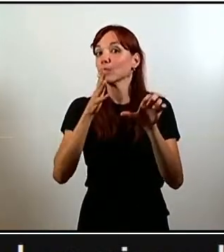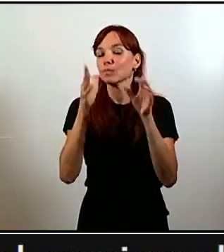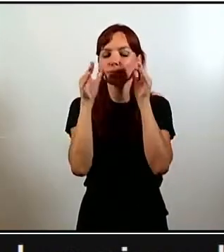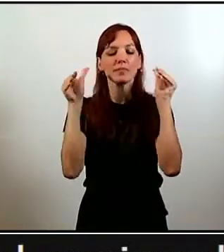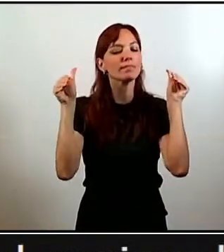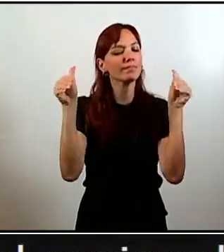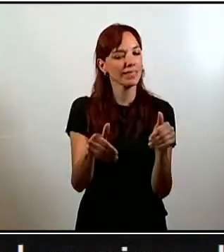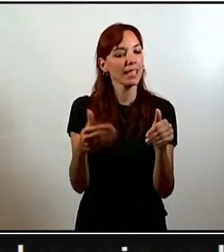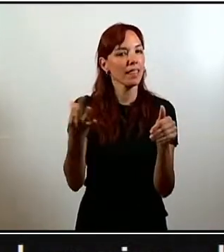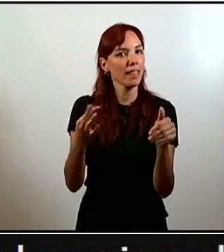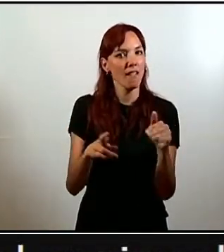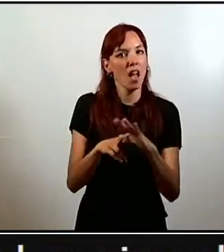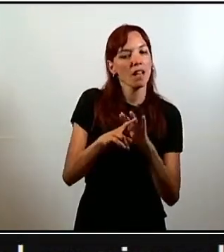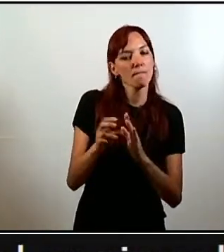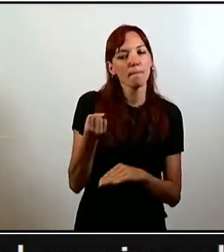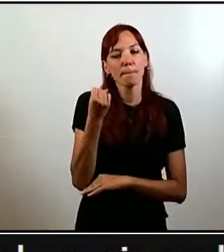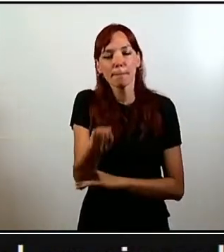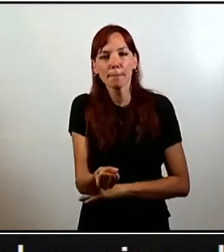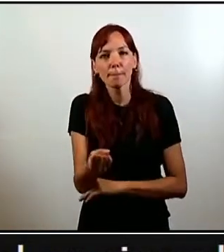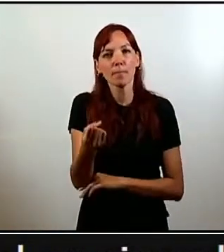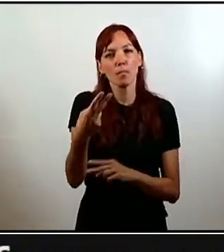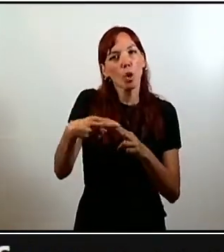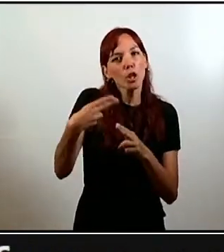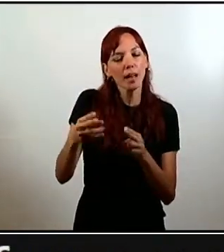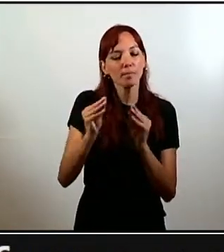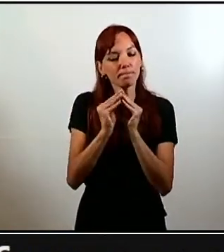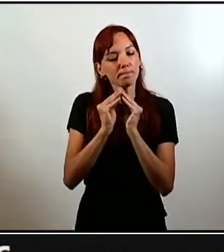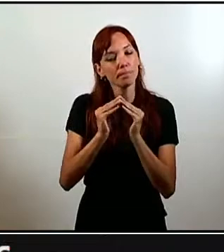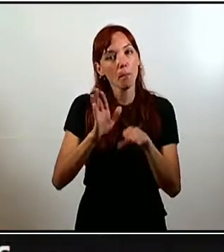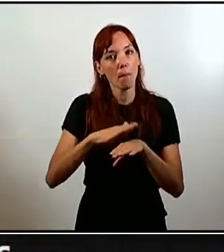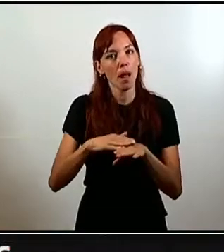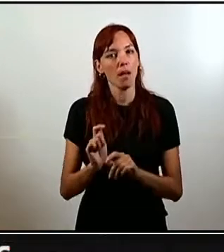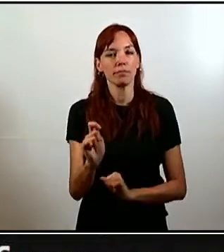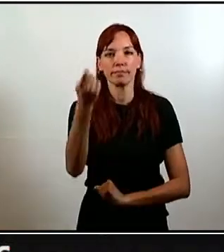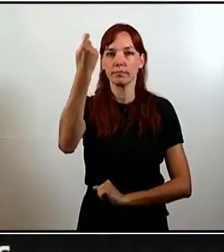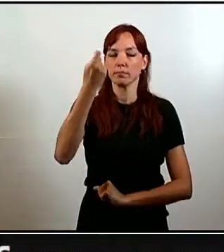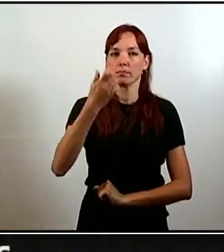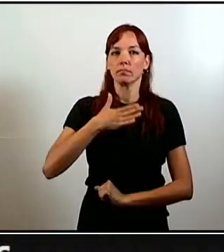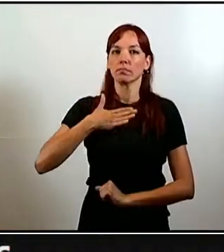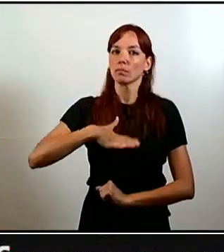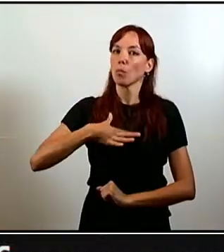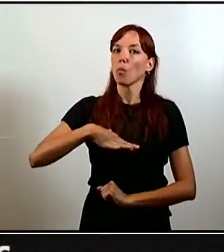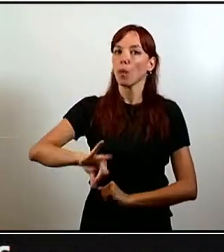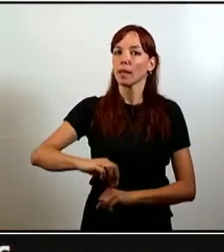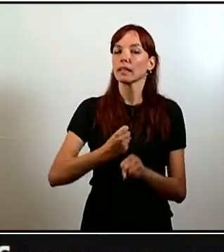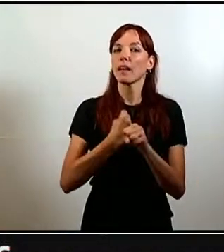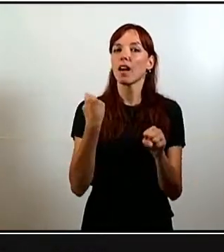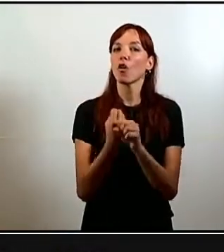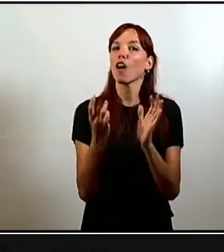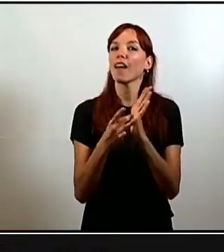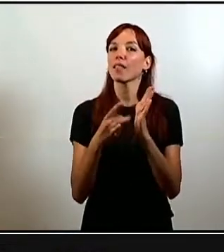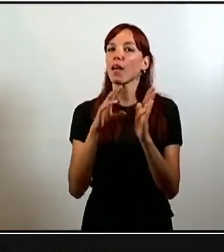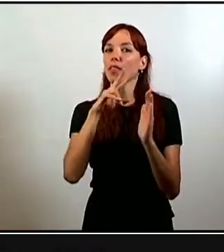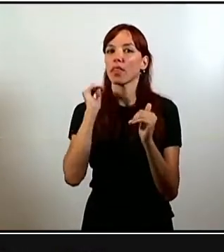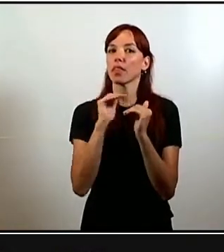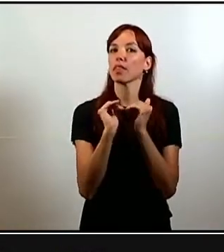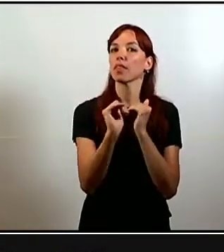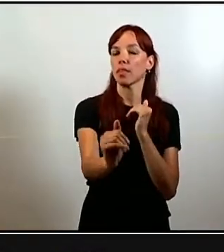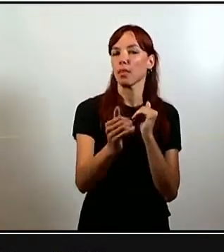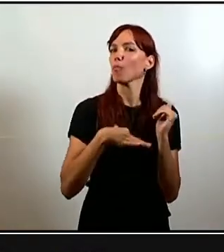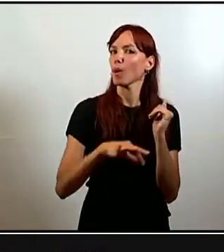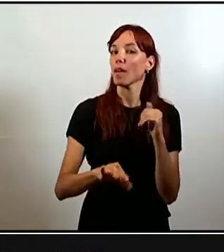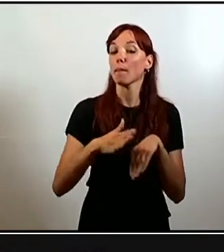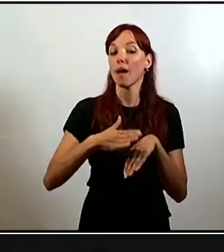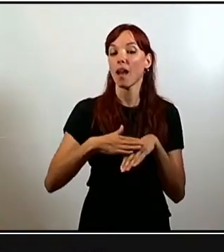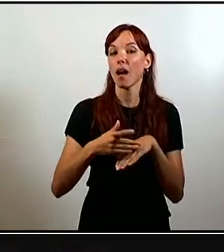todos los esfuerzos en políticas que hagan posible un empleo estable, un empleo de calidad, que permita que no